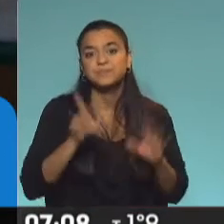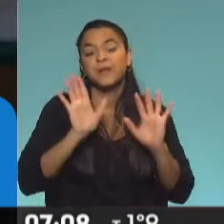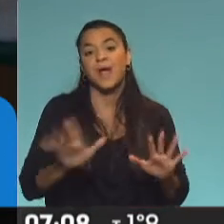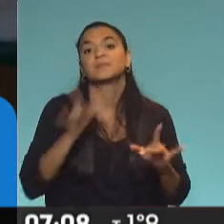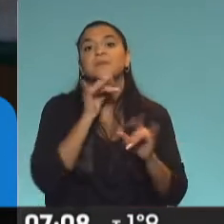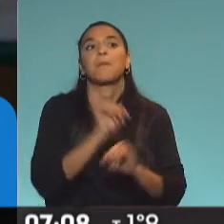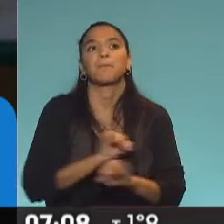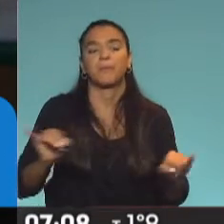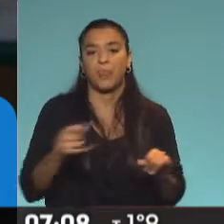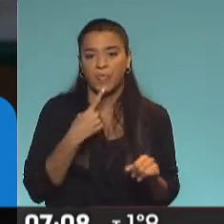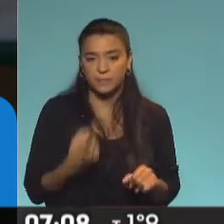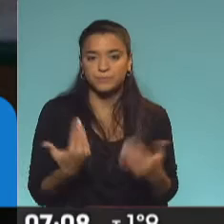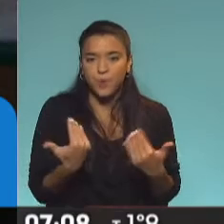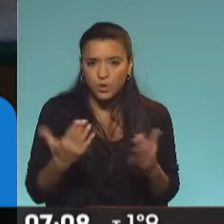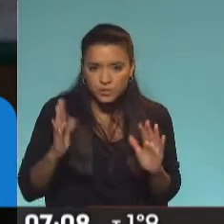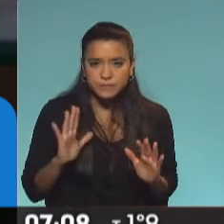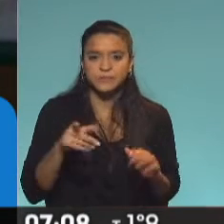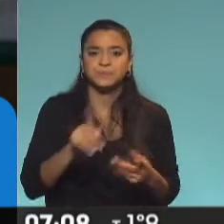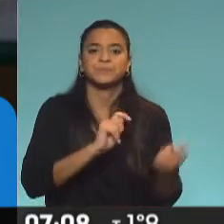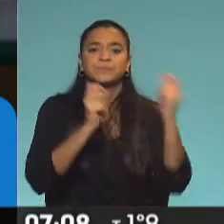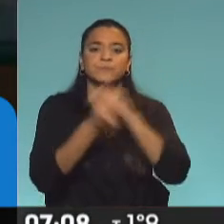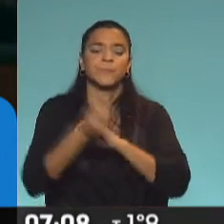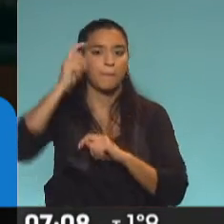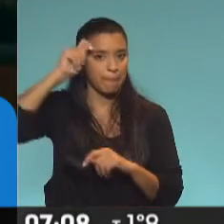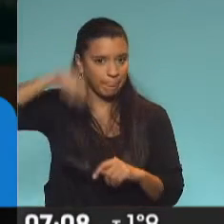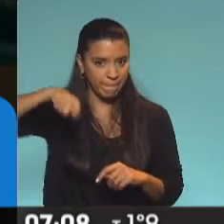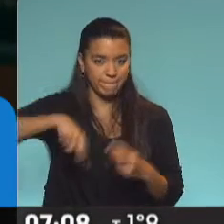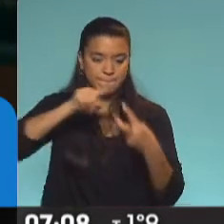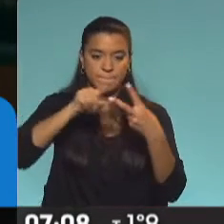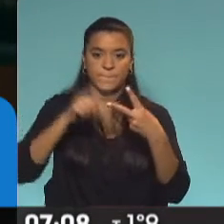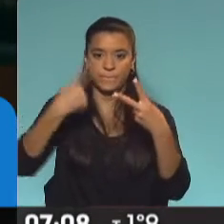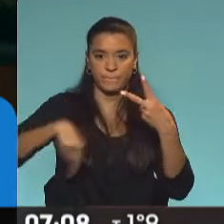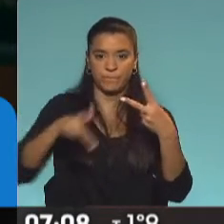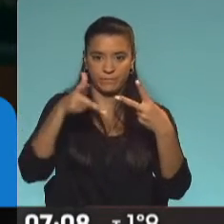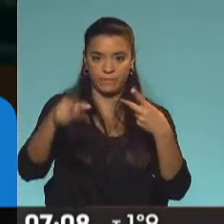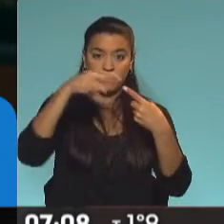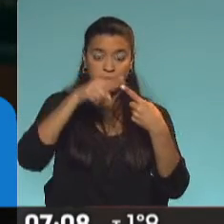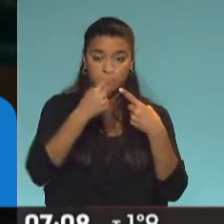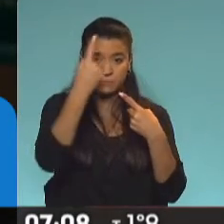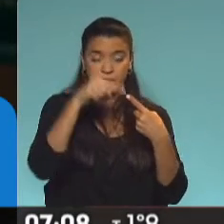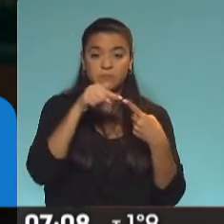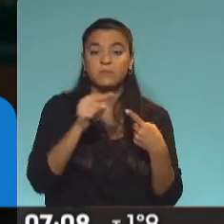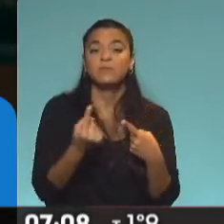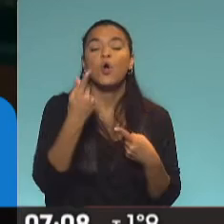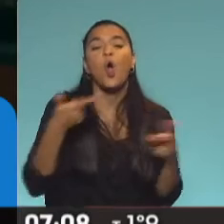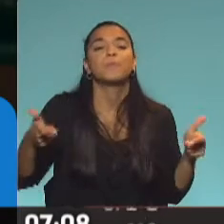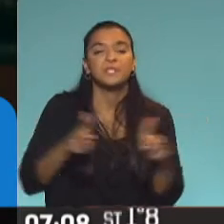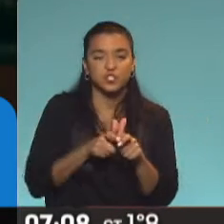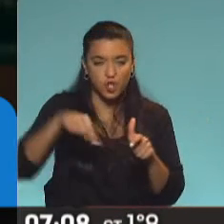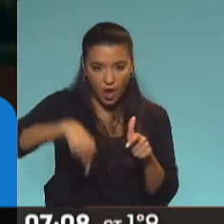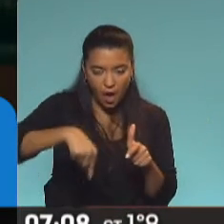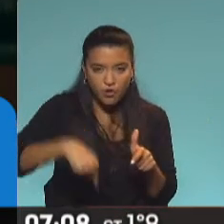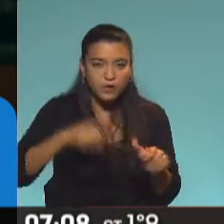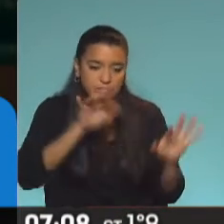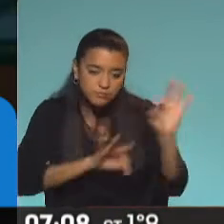mediáticamente presentado, la posibilidad de una reforma de la Corte. Dos cosas respecto de esto. La primera es que se está formando una comisión que va